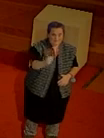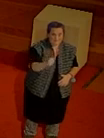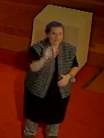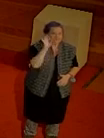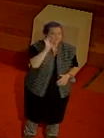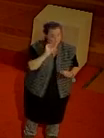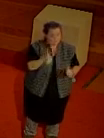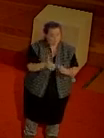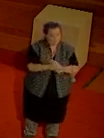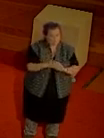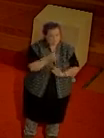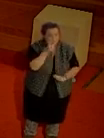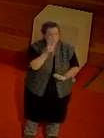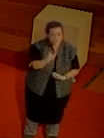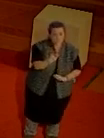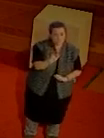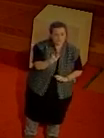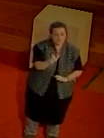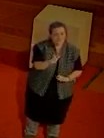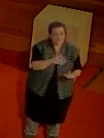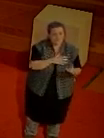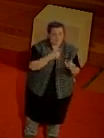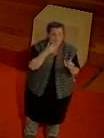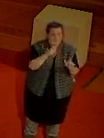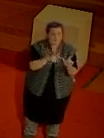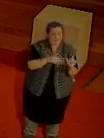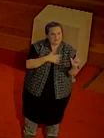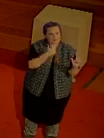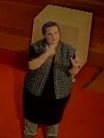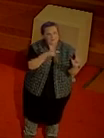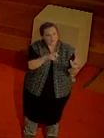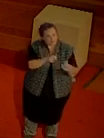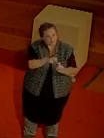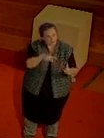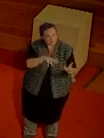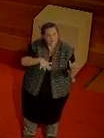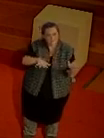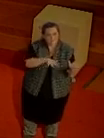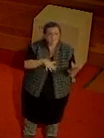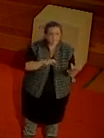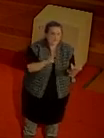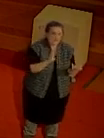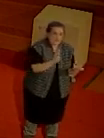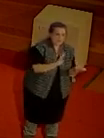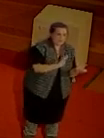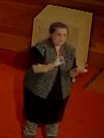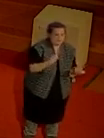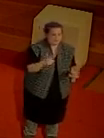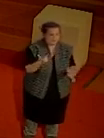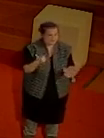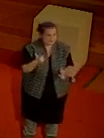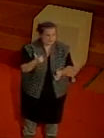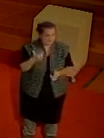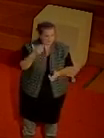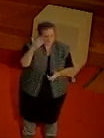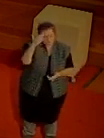quizá nos podríamos estar dirigiendo hacia un nuevo escenario internacional en el cual Washington por un lado y Pekín por el otro entendiera